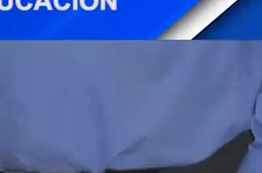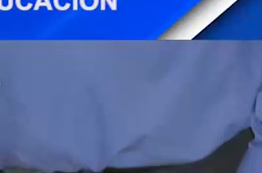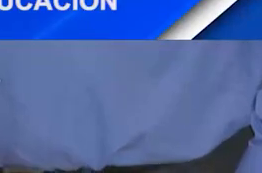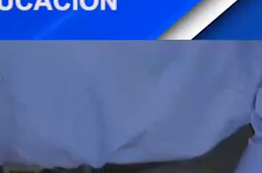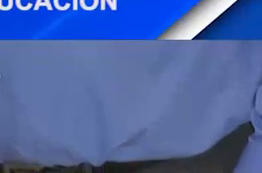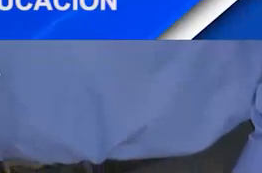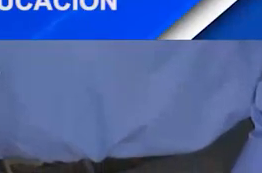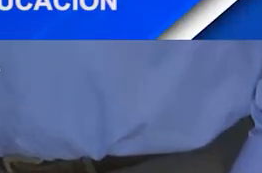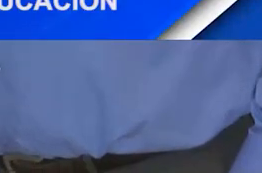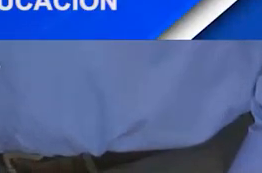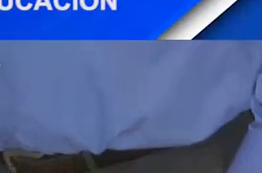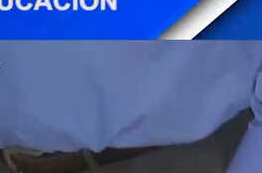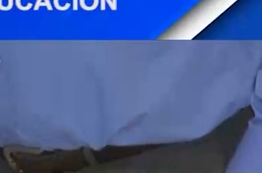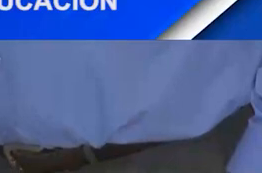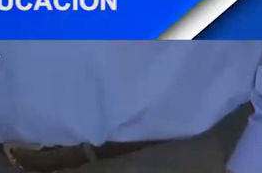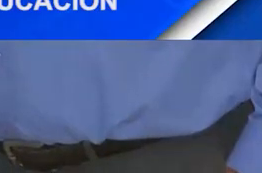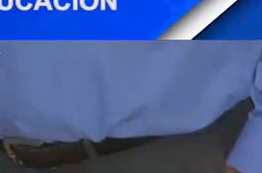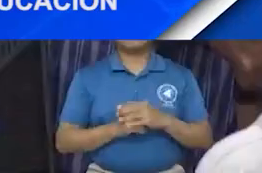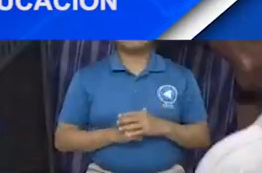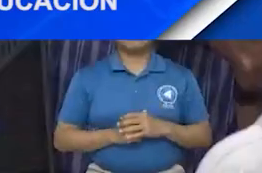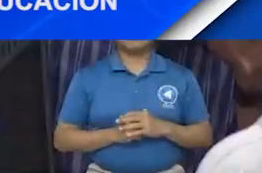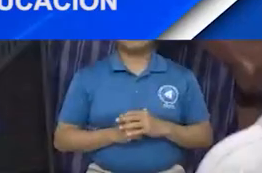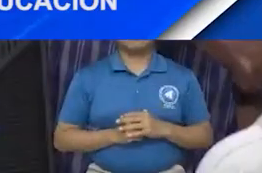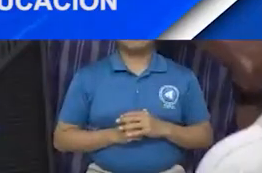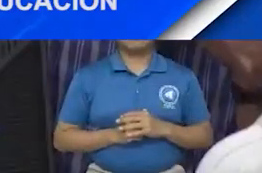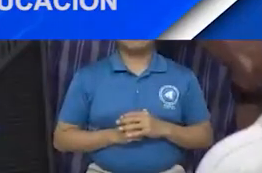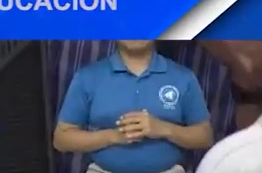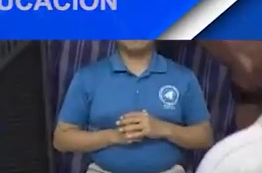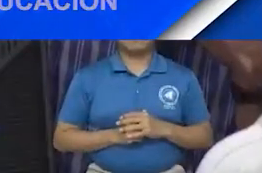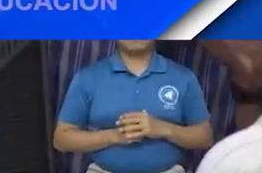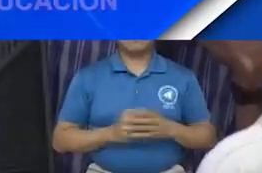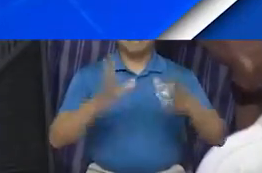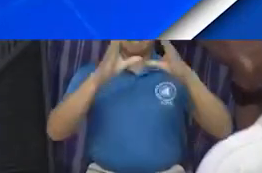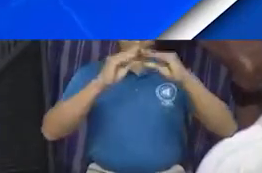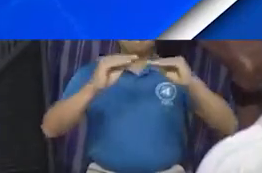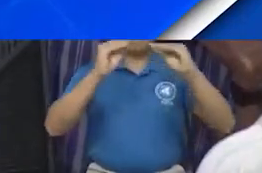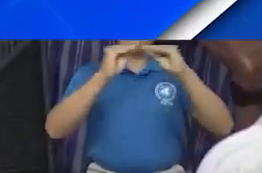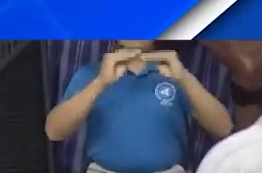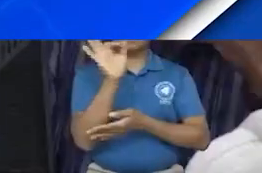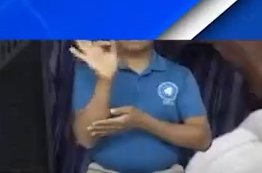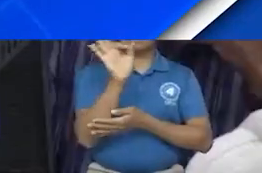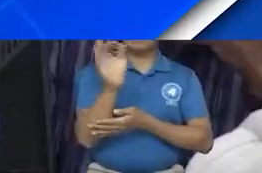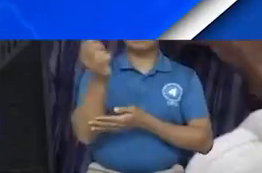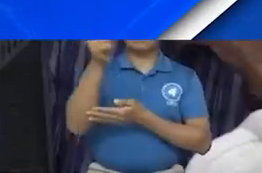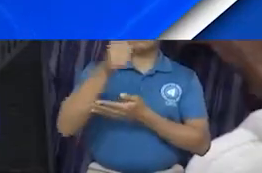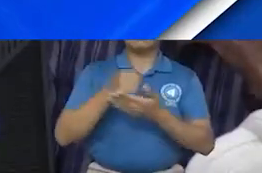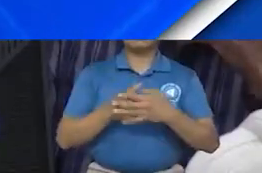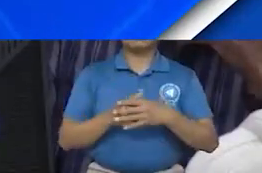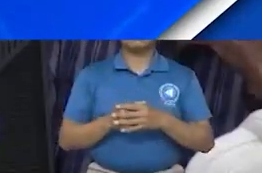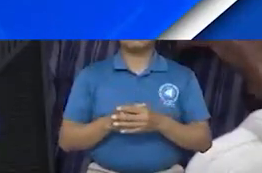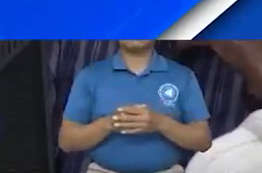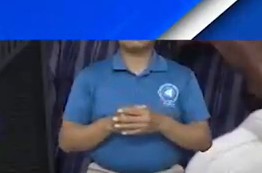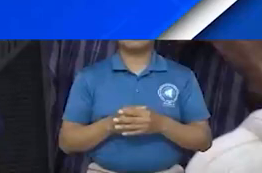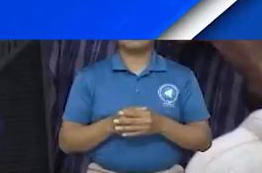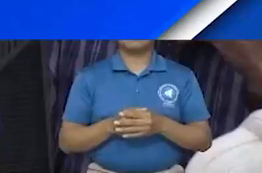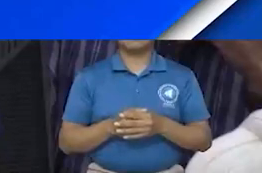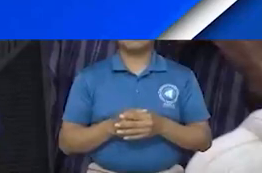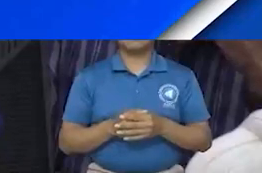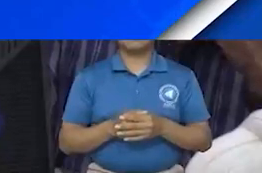el Plan Nacional de Desarrollo Humano. La educación superior que